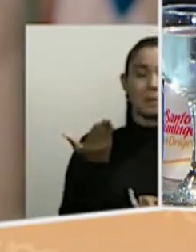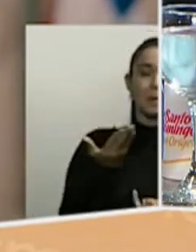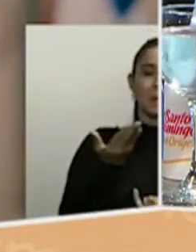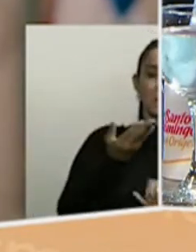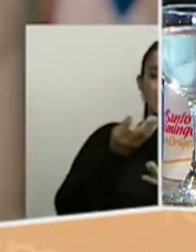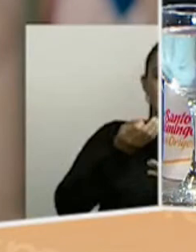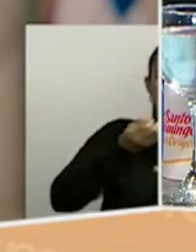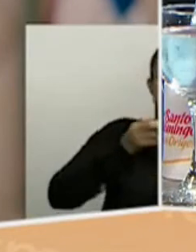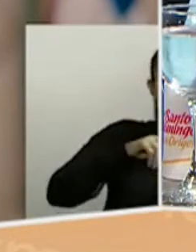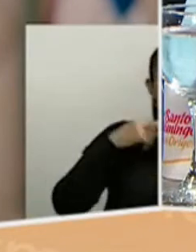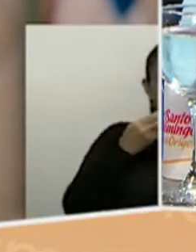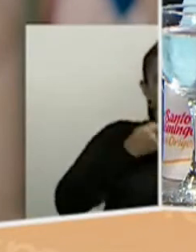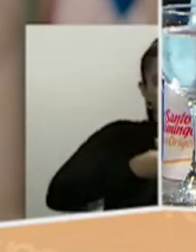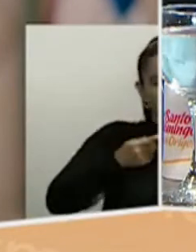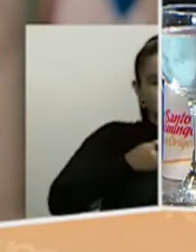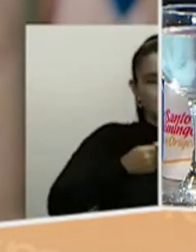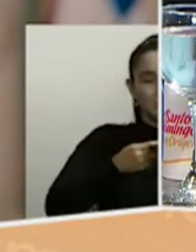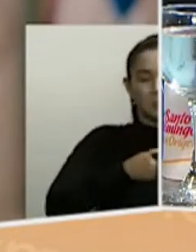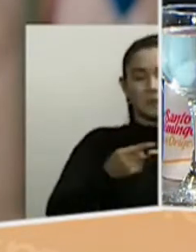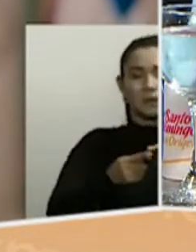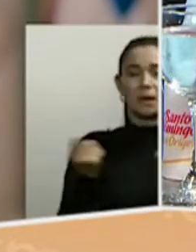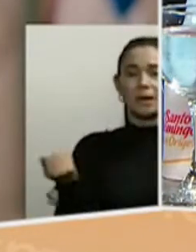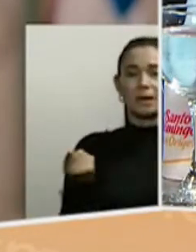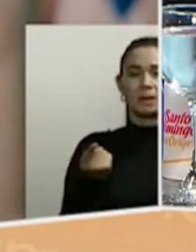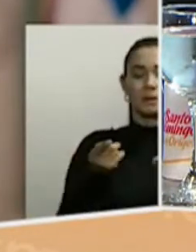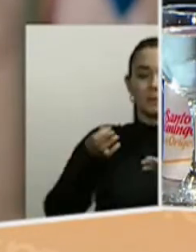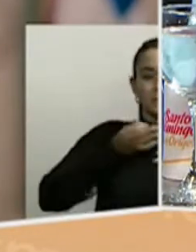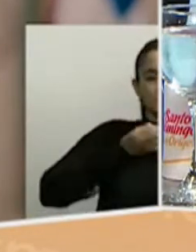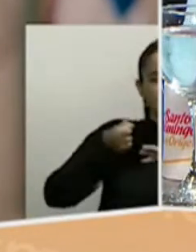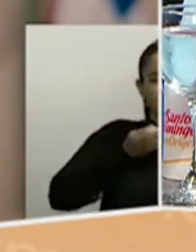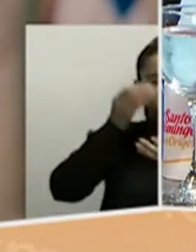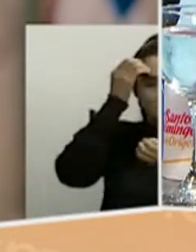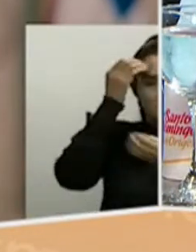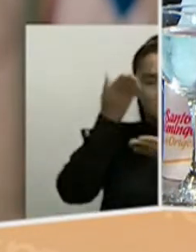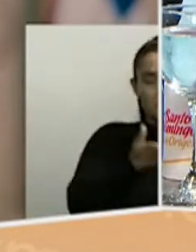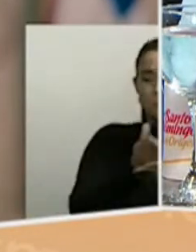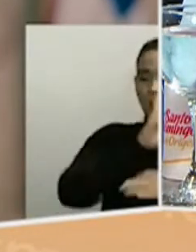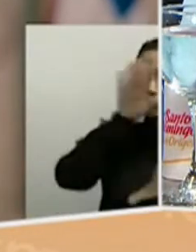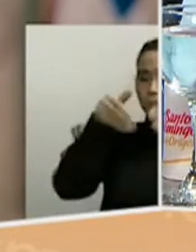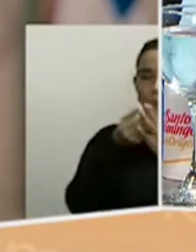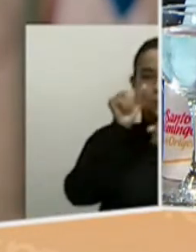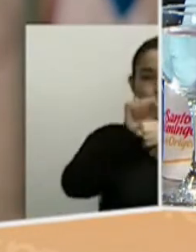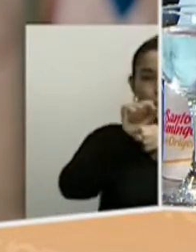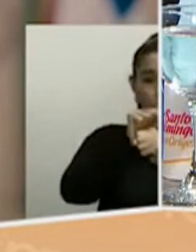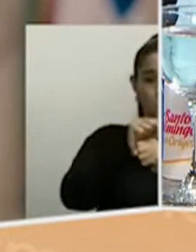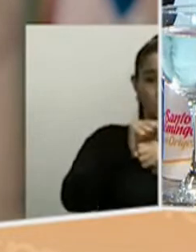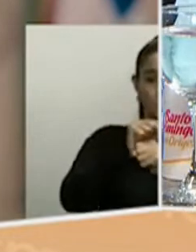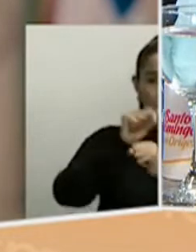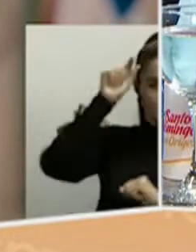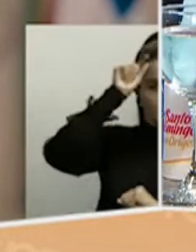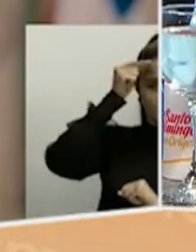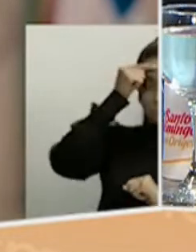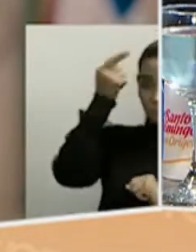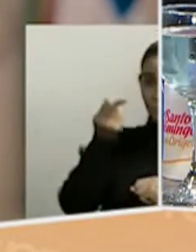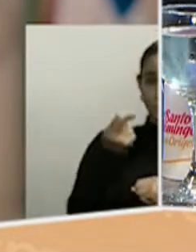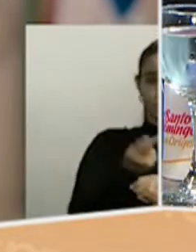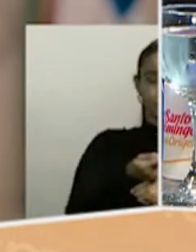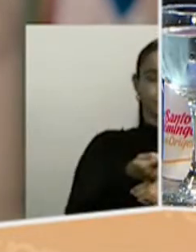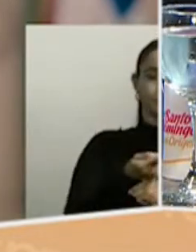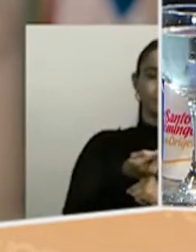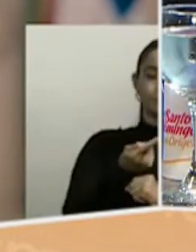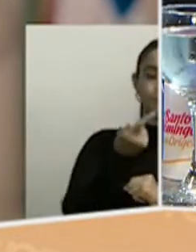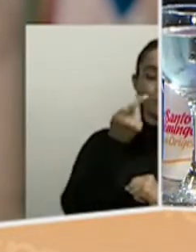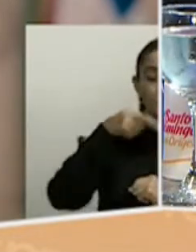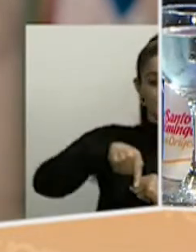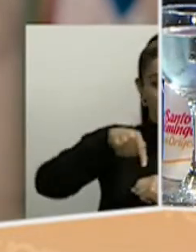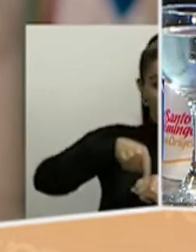su cuesta 20 millones de dólares que yo creo que un país que lo puede pagar como lo puede comprar sin ningún inconveniente pero aquí en lugar de efe